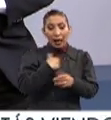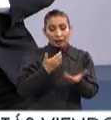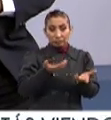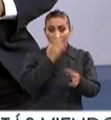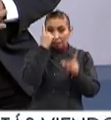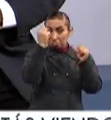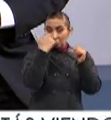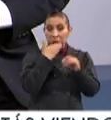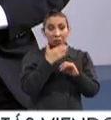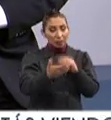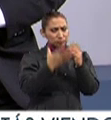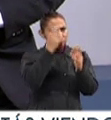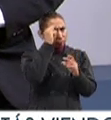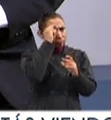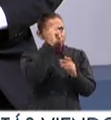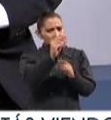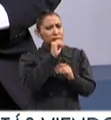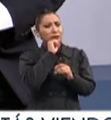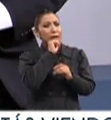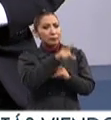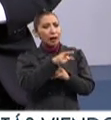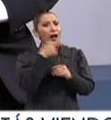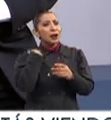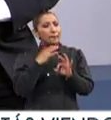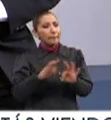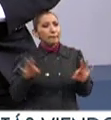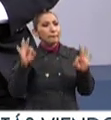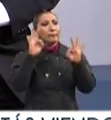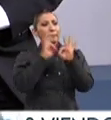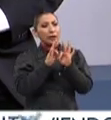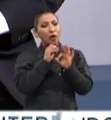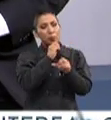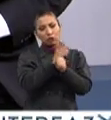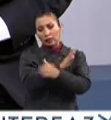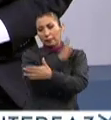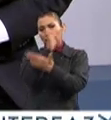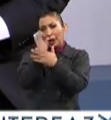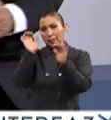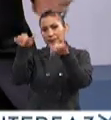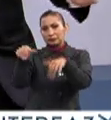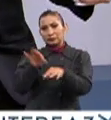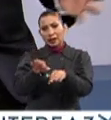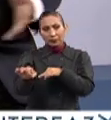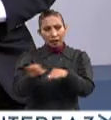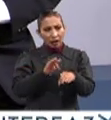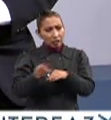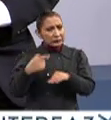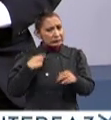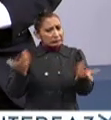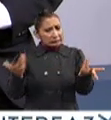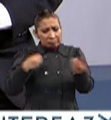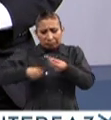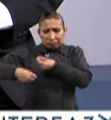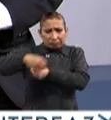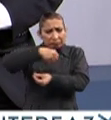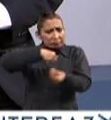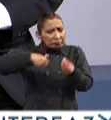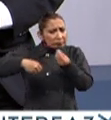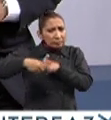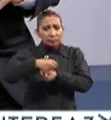solo muy bien preparados, sino también con importantes oportunidades de empleo. Un dinamismo que no